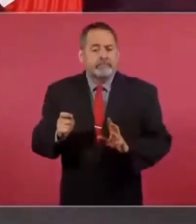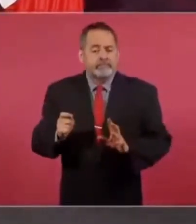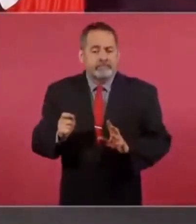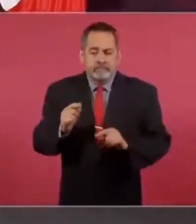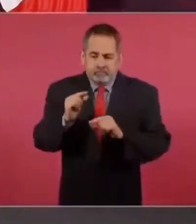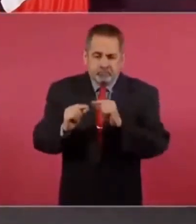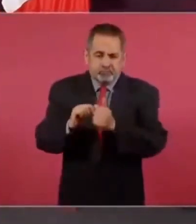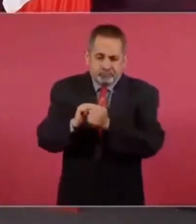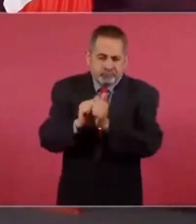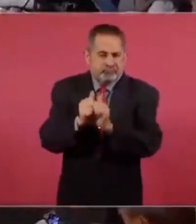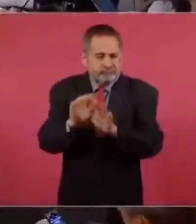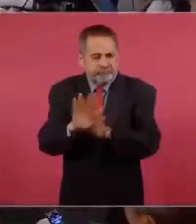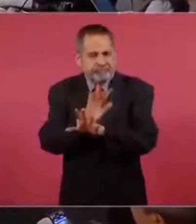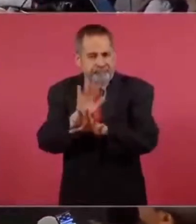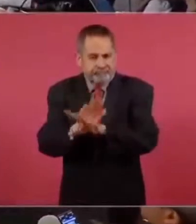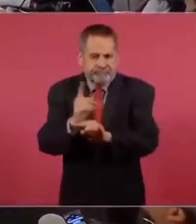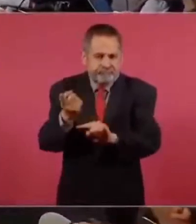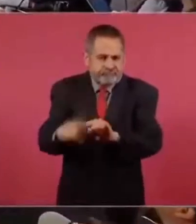limpiando